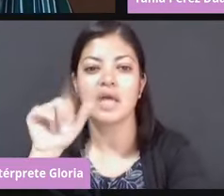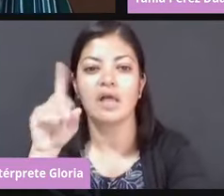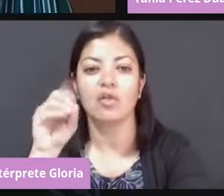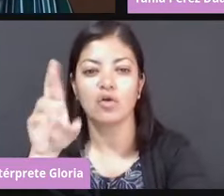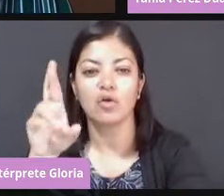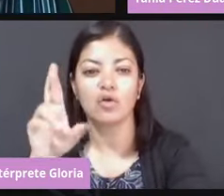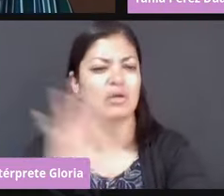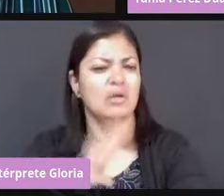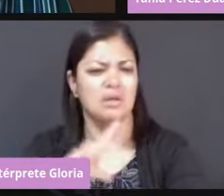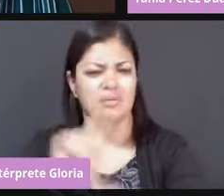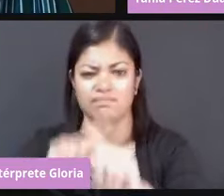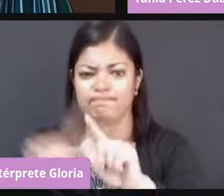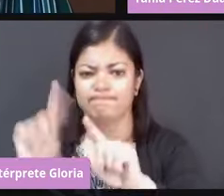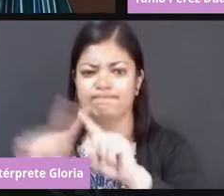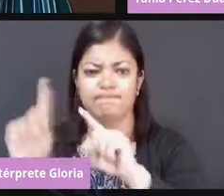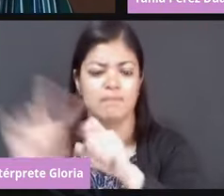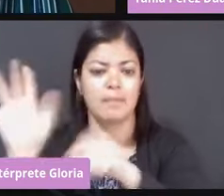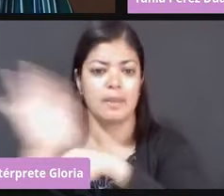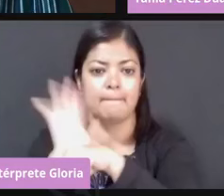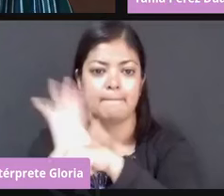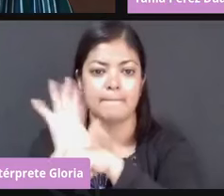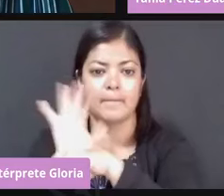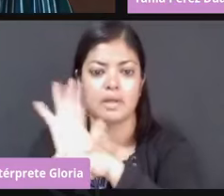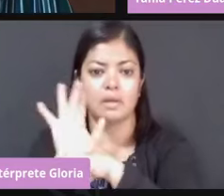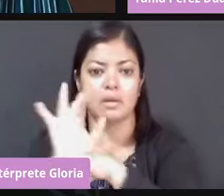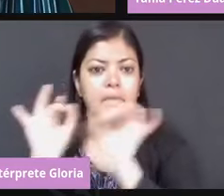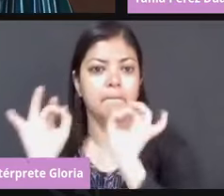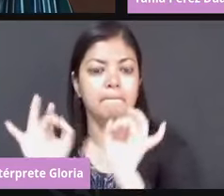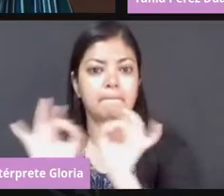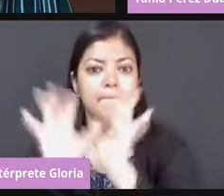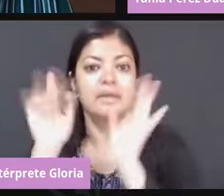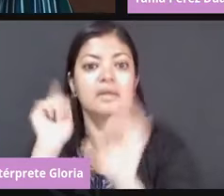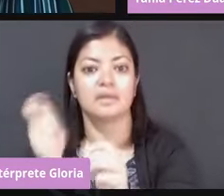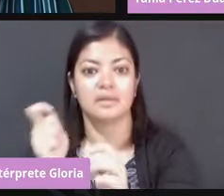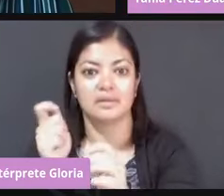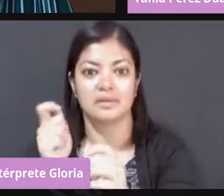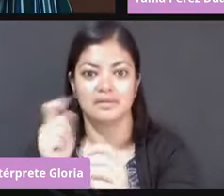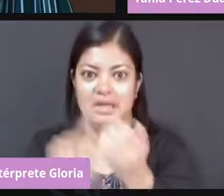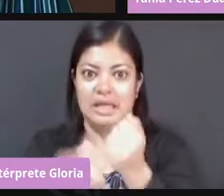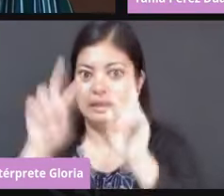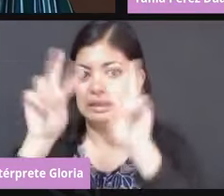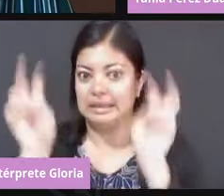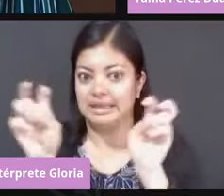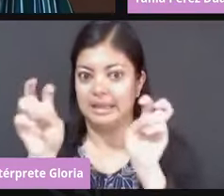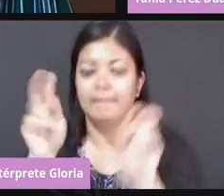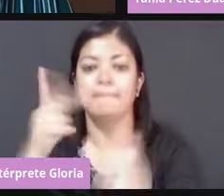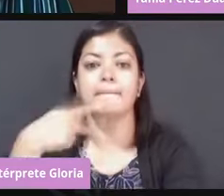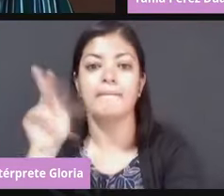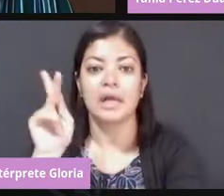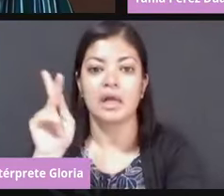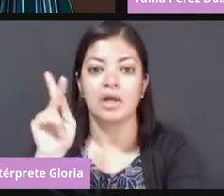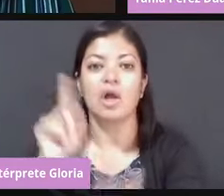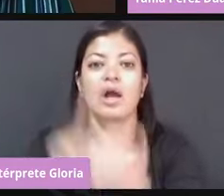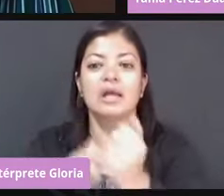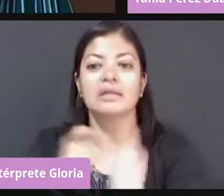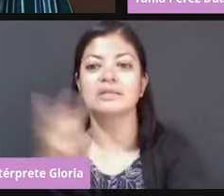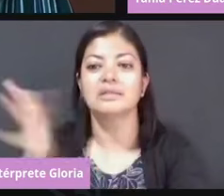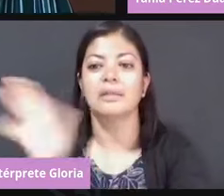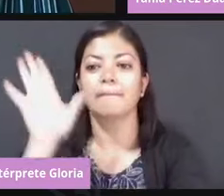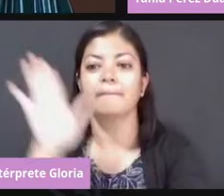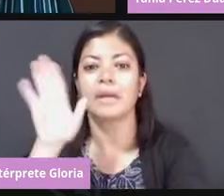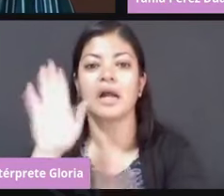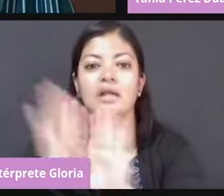muchísimas películas que de repente tocan el tema de TOC, pero finalmente lo tocan como algo de limpieza o algo